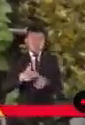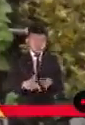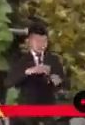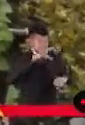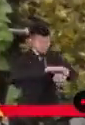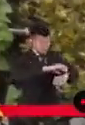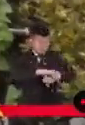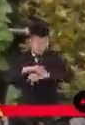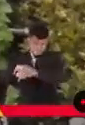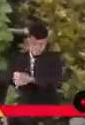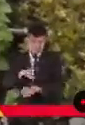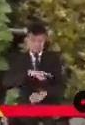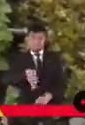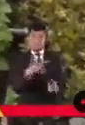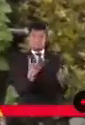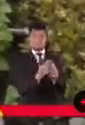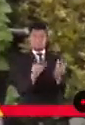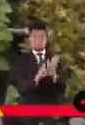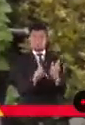bandas, llevar